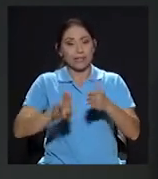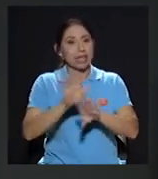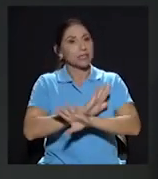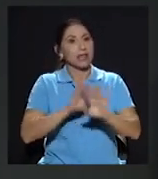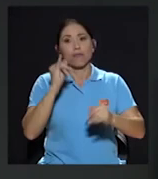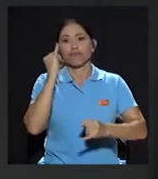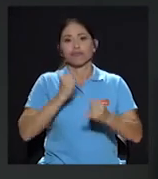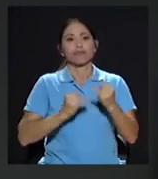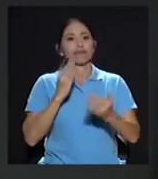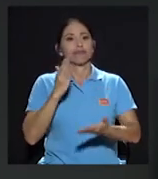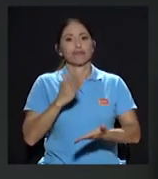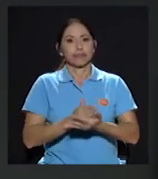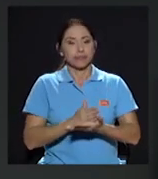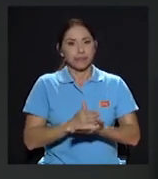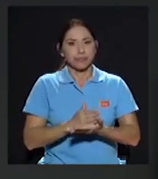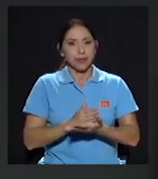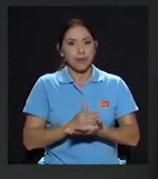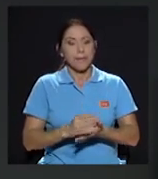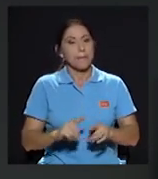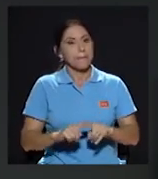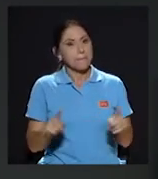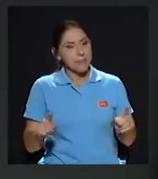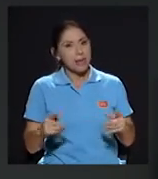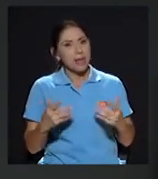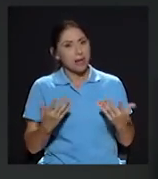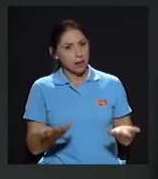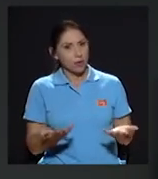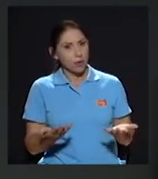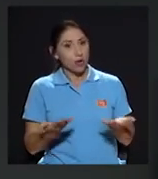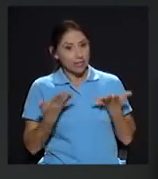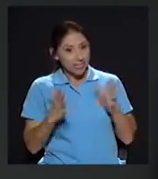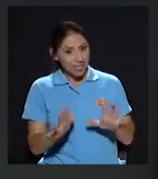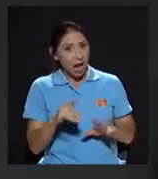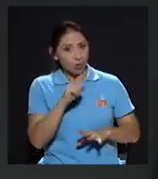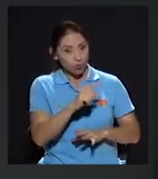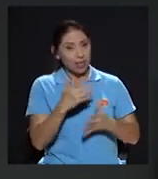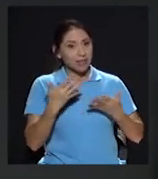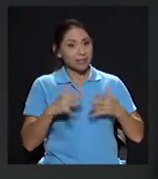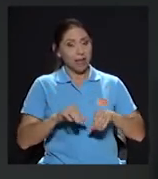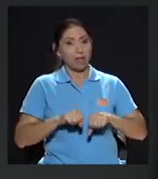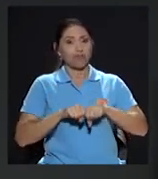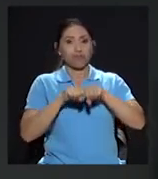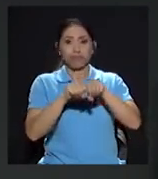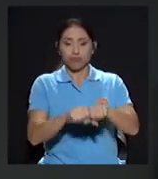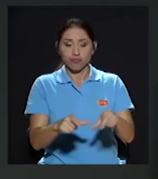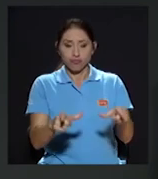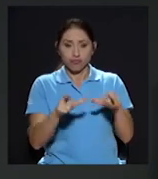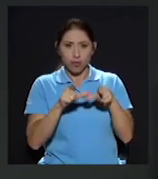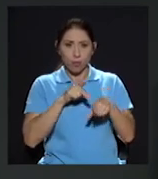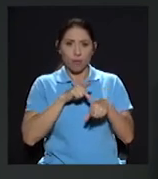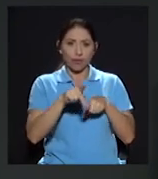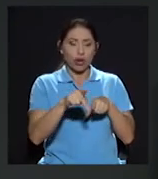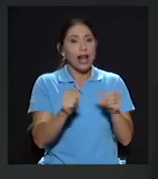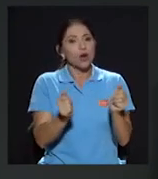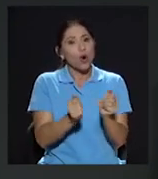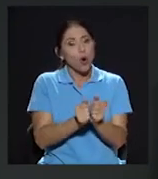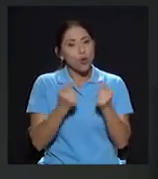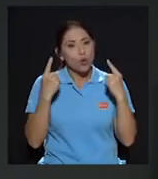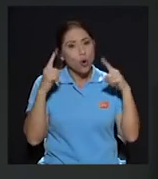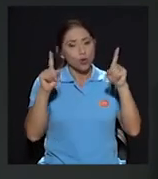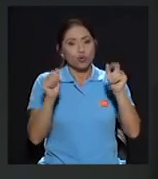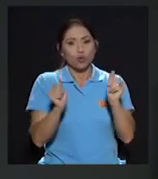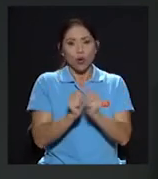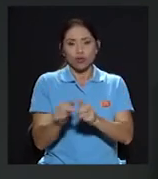10 ó 10 ya una profesional con una serie de logros y nos guía a